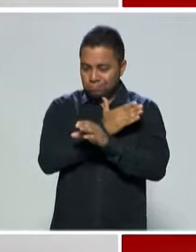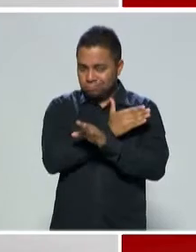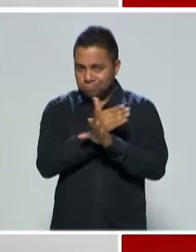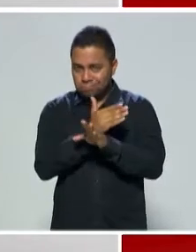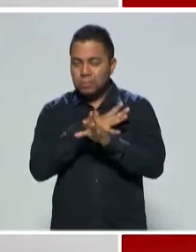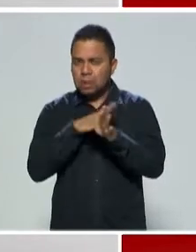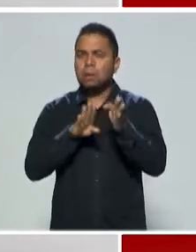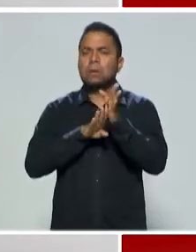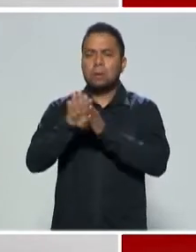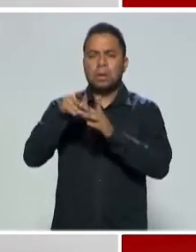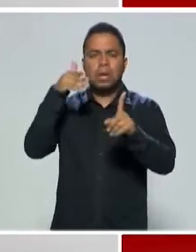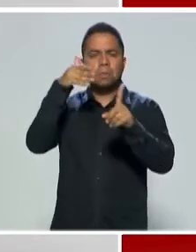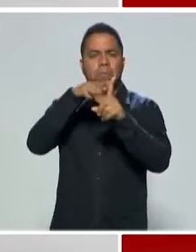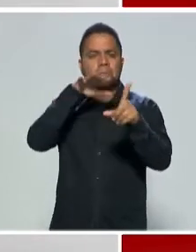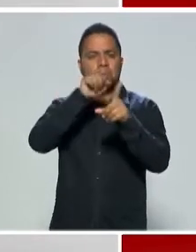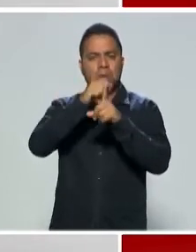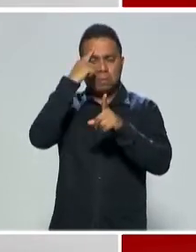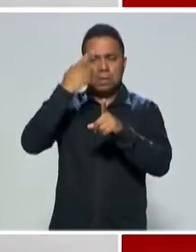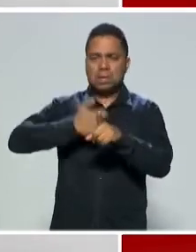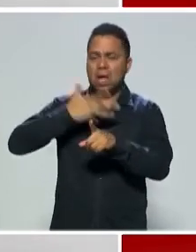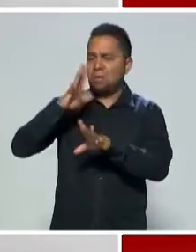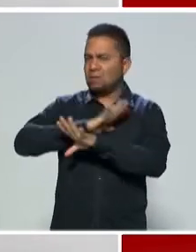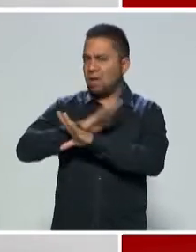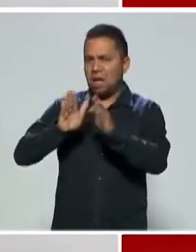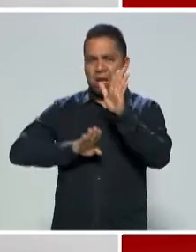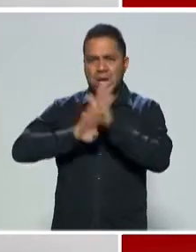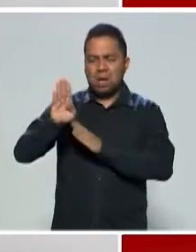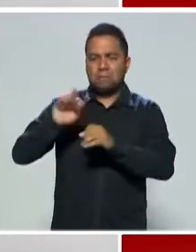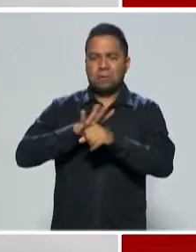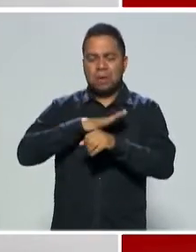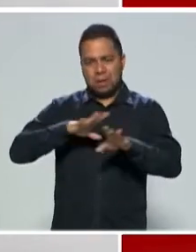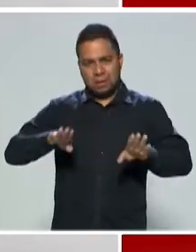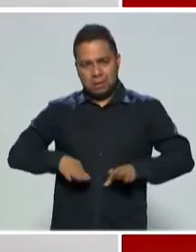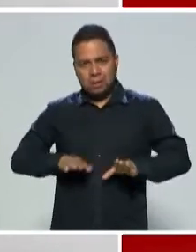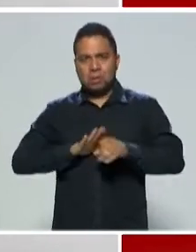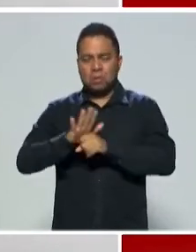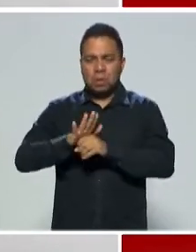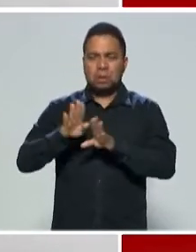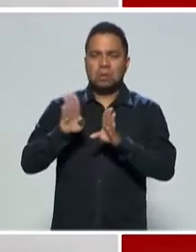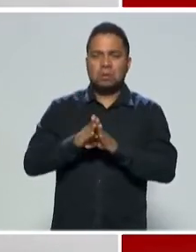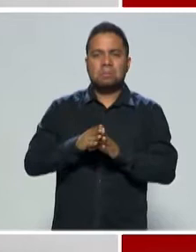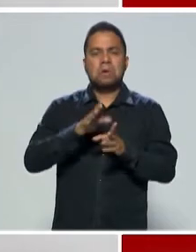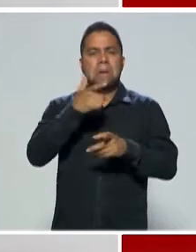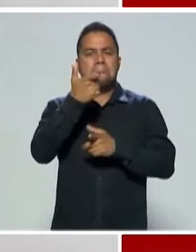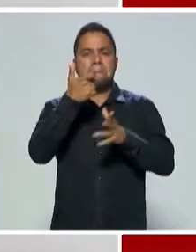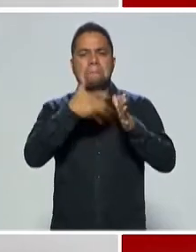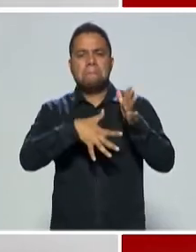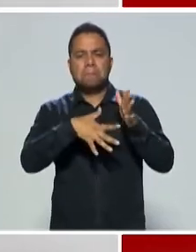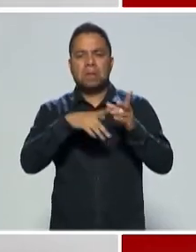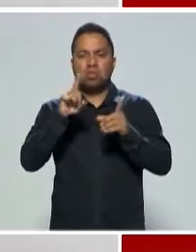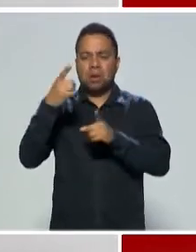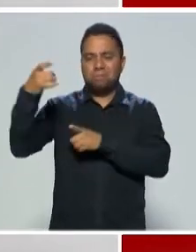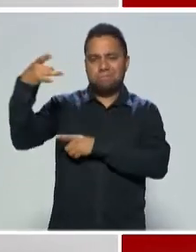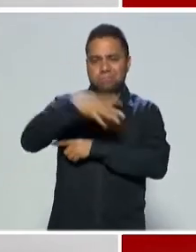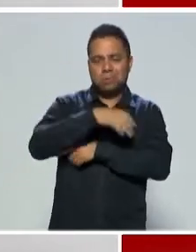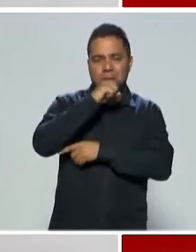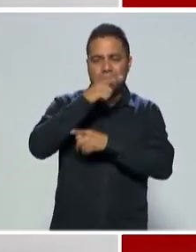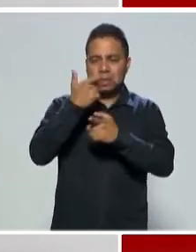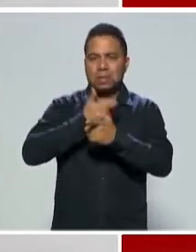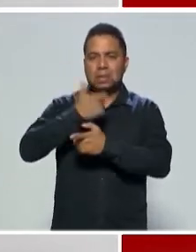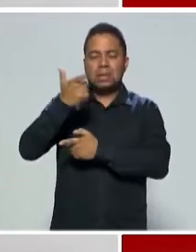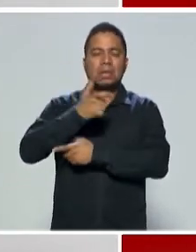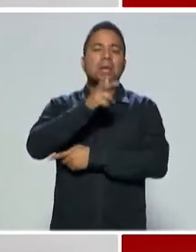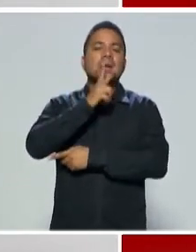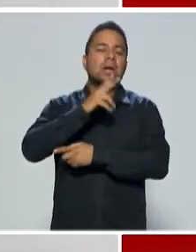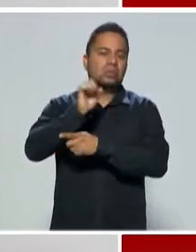rebasado el objetivo de inflación debido a factores como la depreciación del peso y el aumento del precio de la